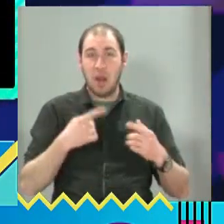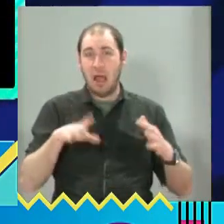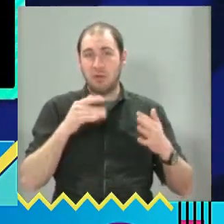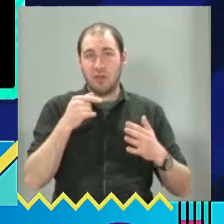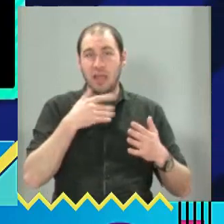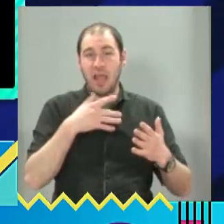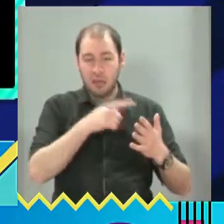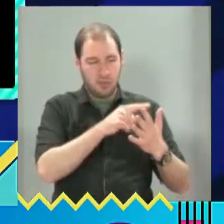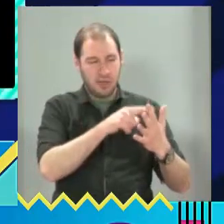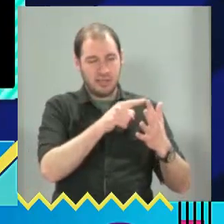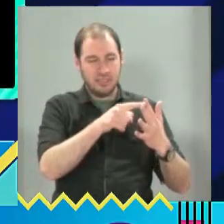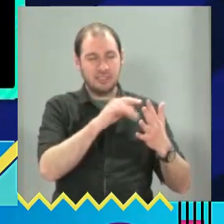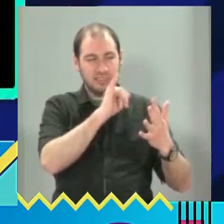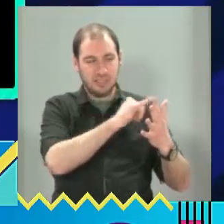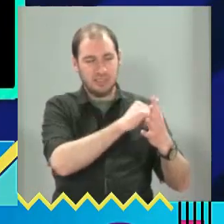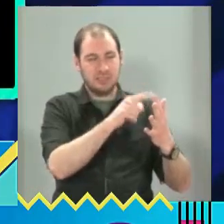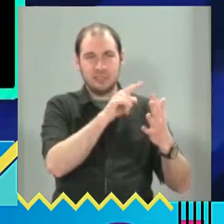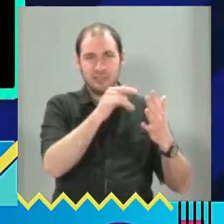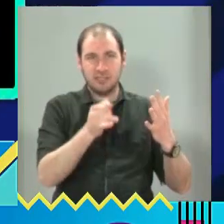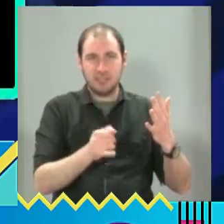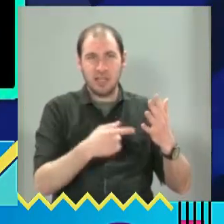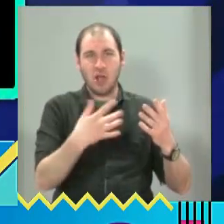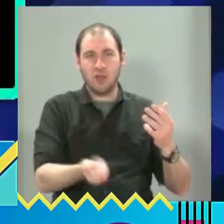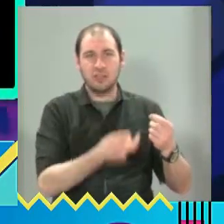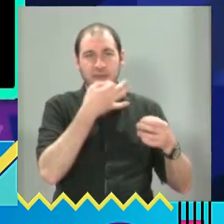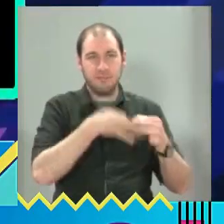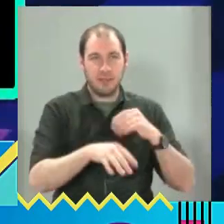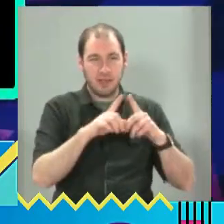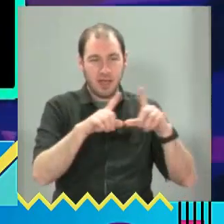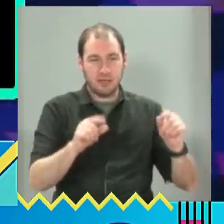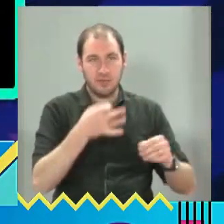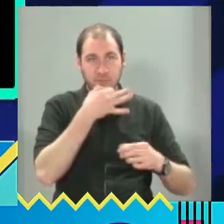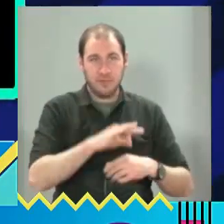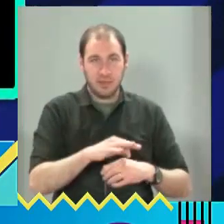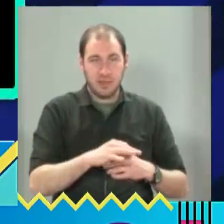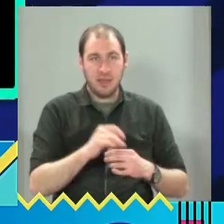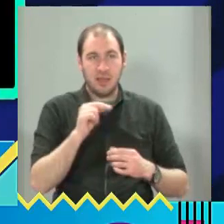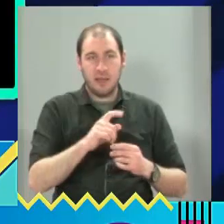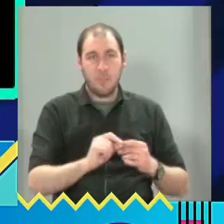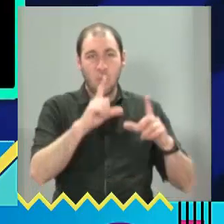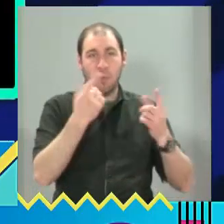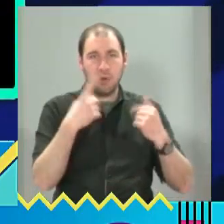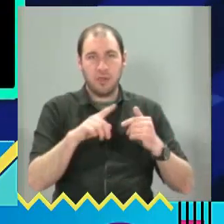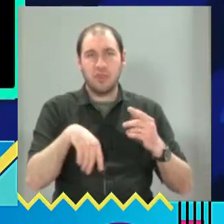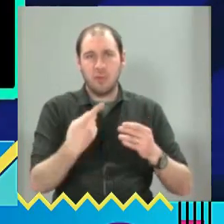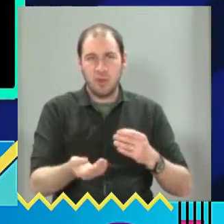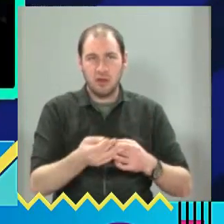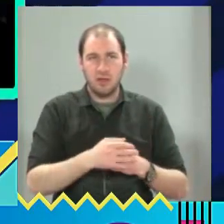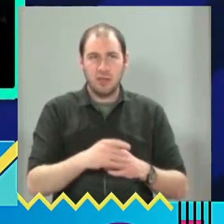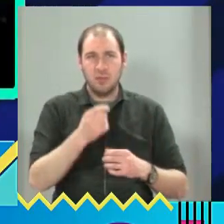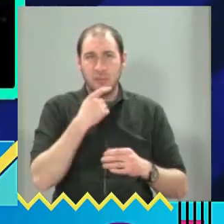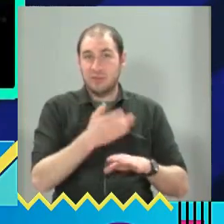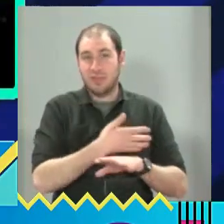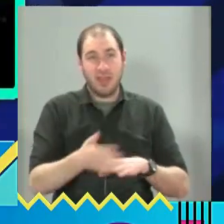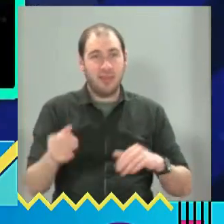correcto para los primeros, los que entraron primero en el mercado y lograron vender la acción relativamente alta, pero después cuando empiezas y entras